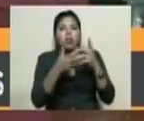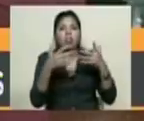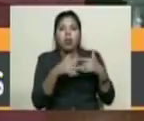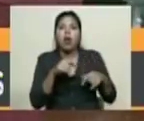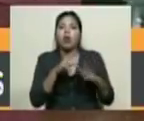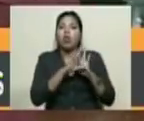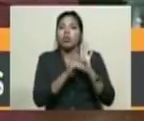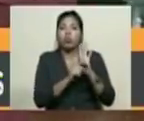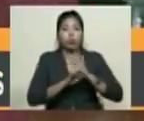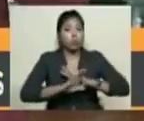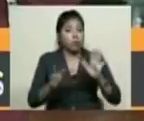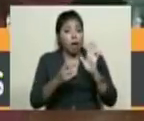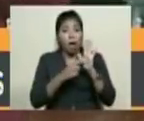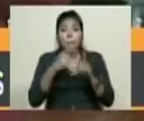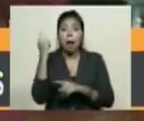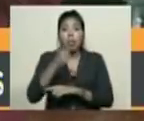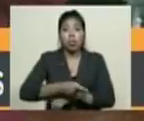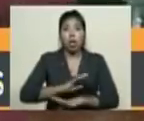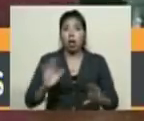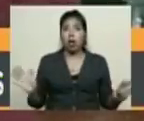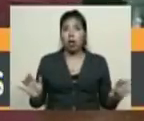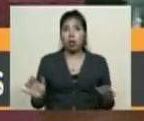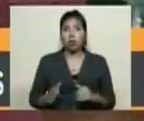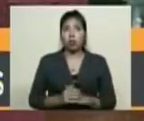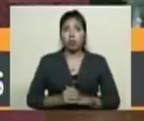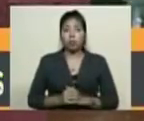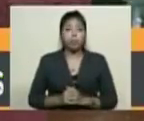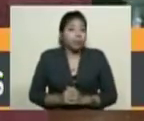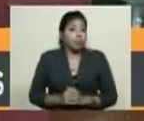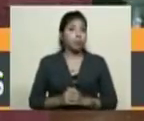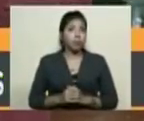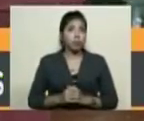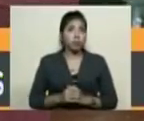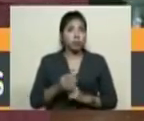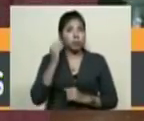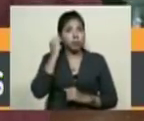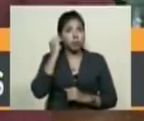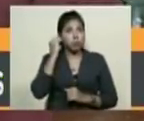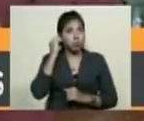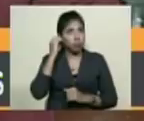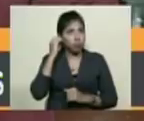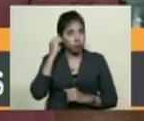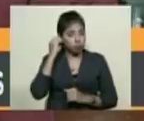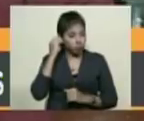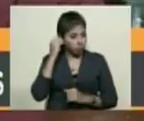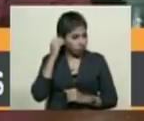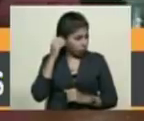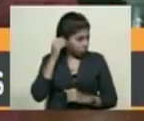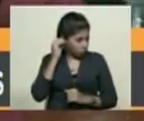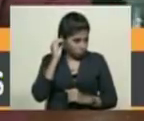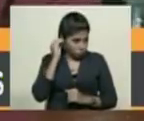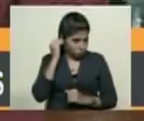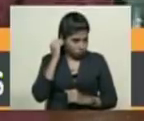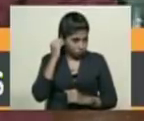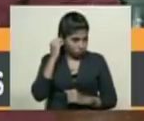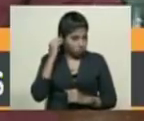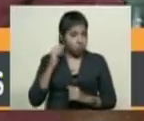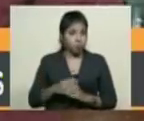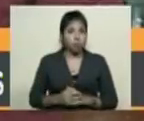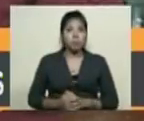La Constitución manda elecciones presidenciales 2018. Y se va a cumplir,